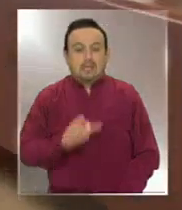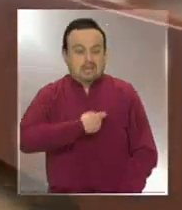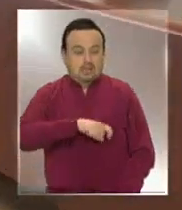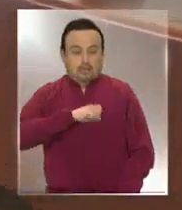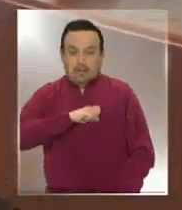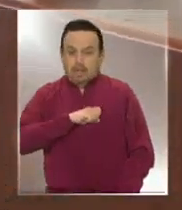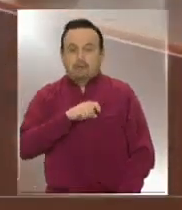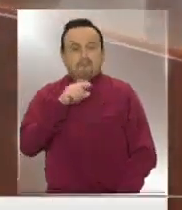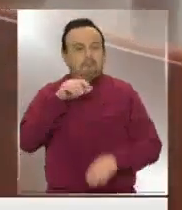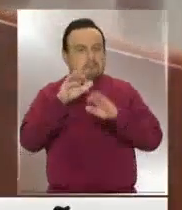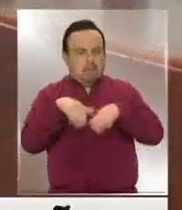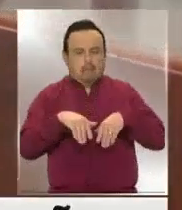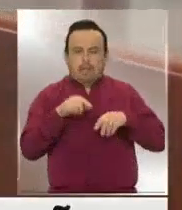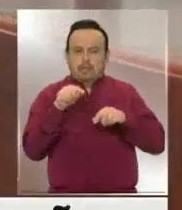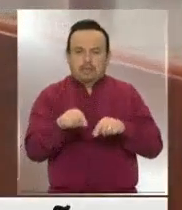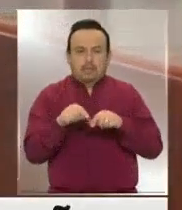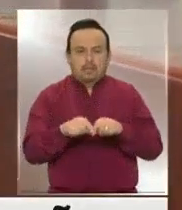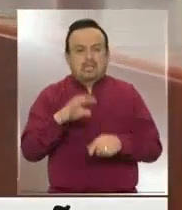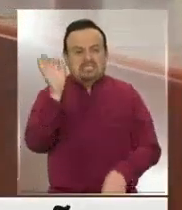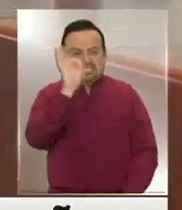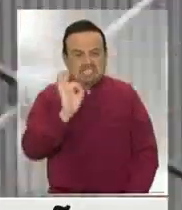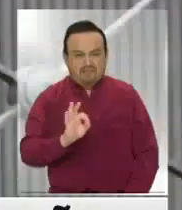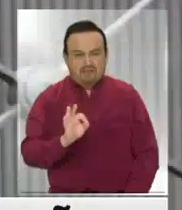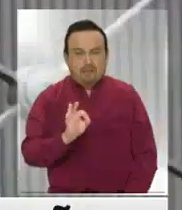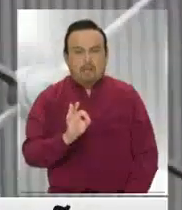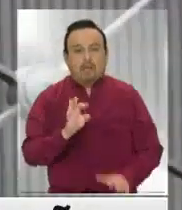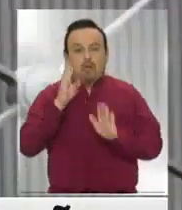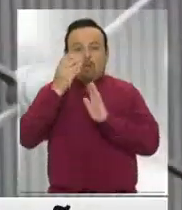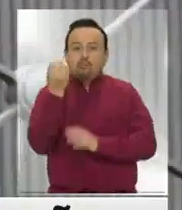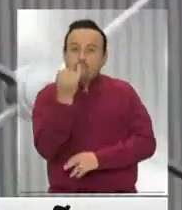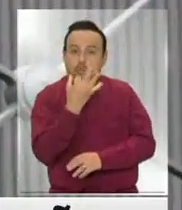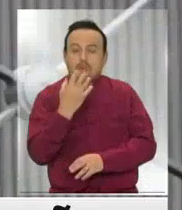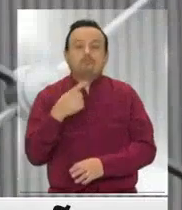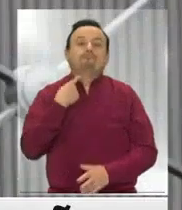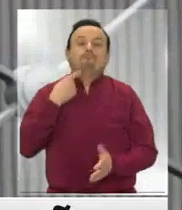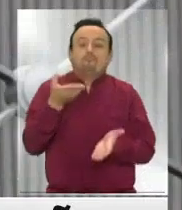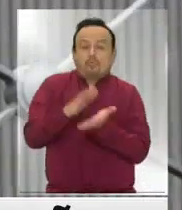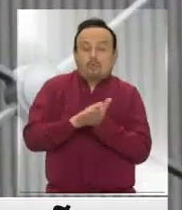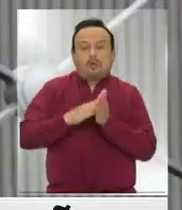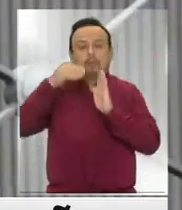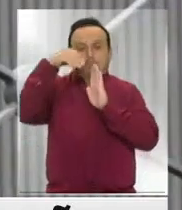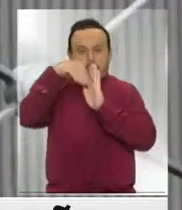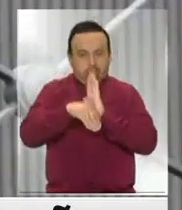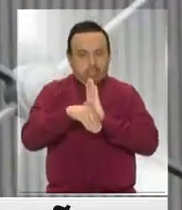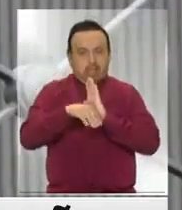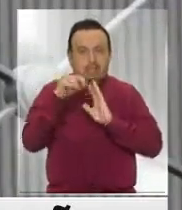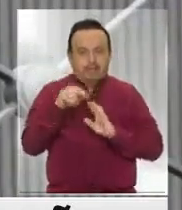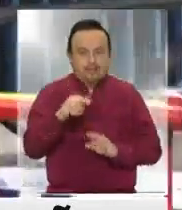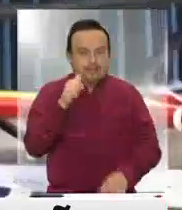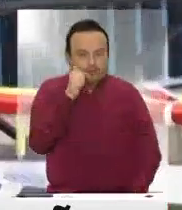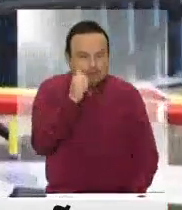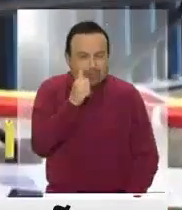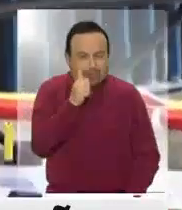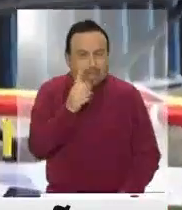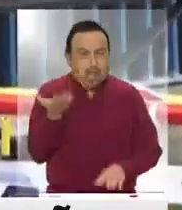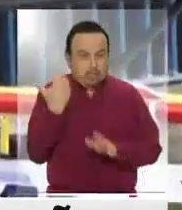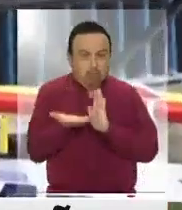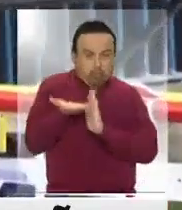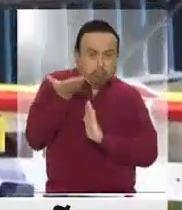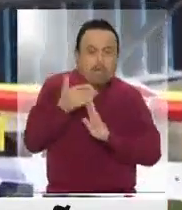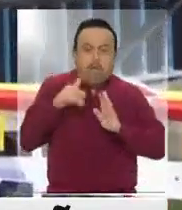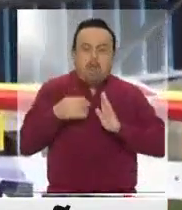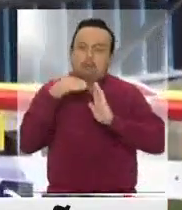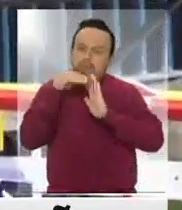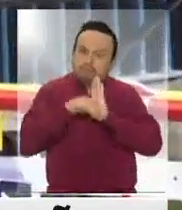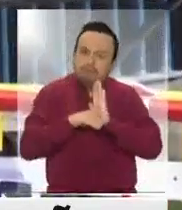España siguió la tendencia de este sábado y volvió a bajar el número de víctimas fatales diarias a causa de coronavirus. El Ministerio de Sanidad